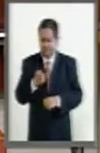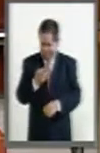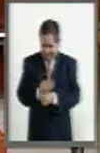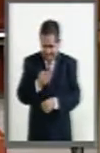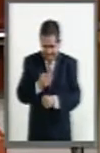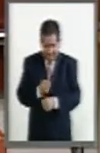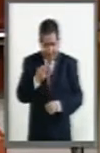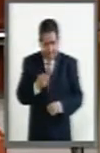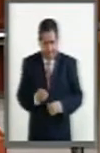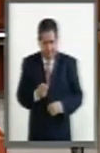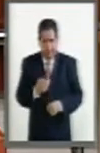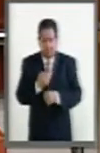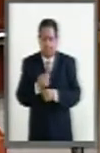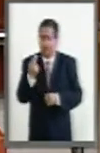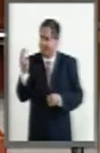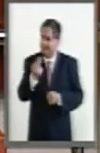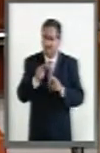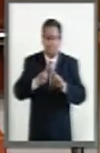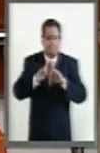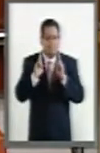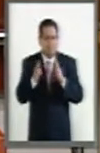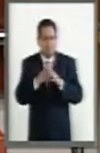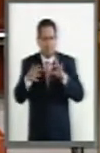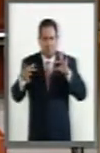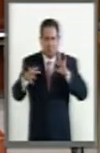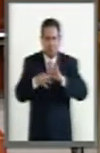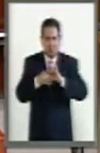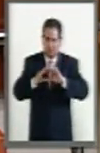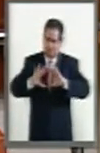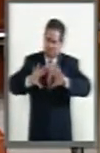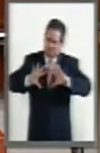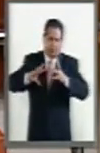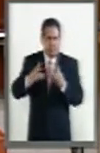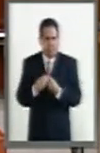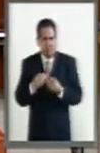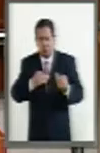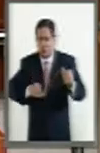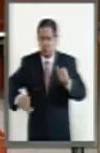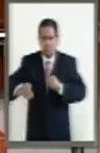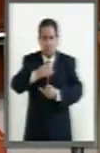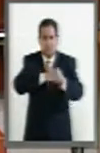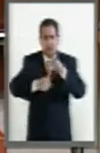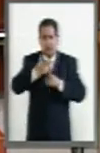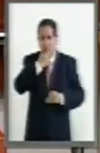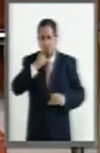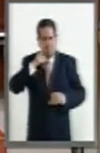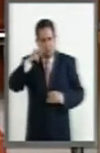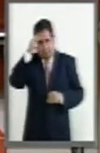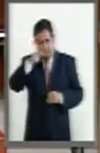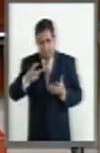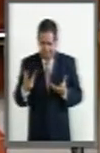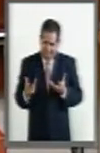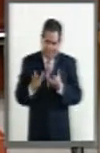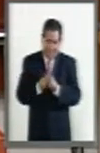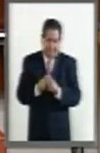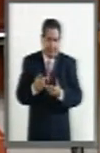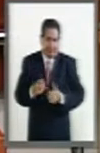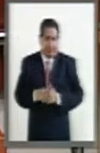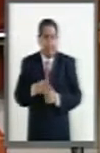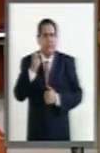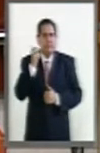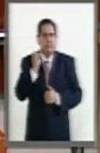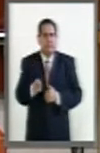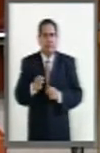momento de unidad de todas y todos los mexicanos. Por supuesto que